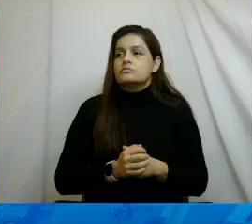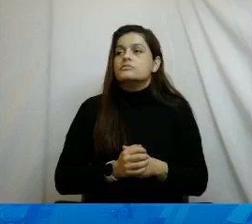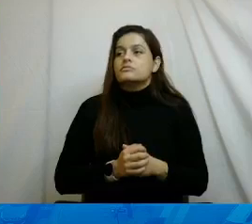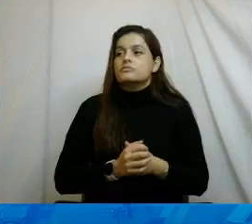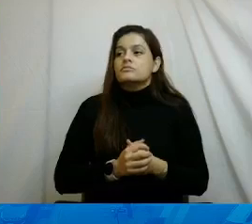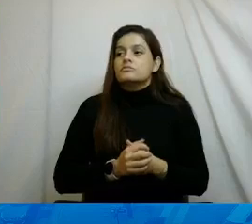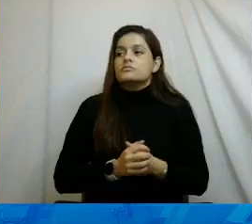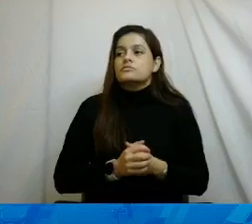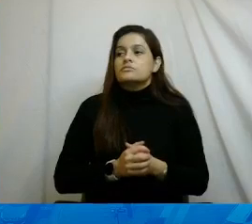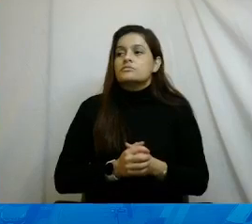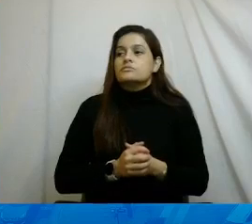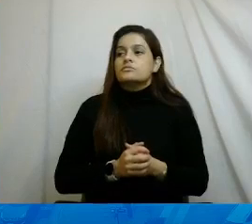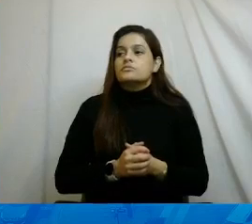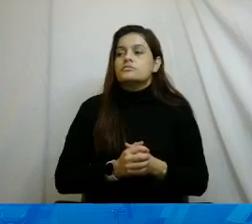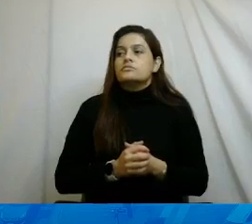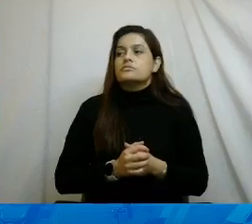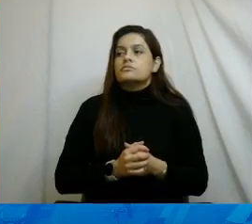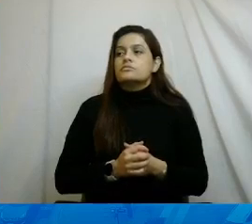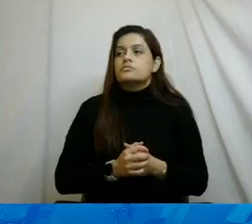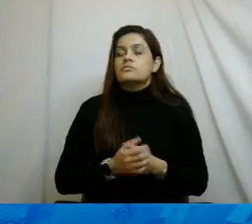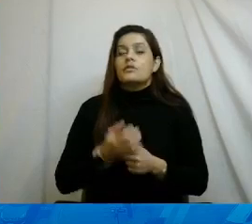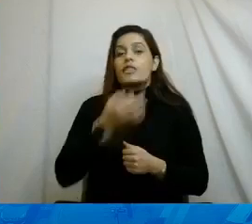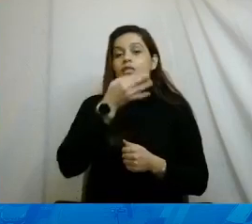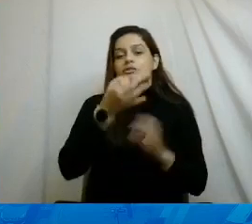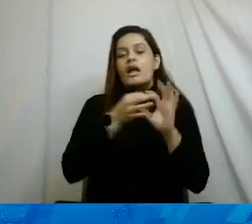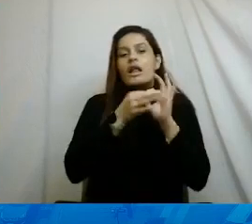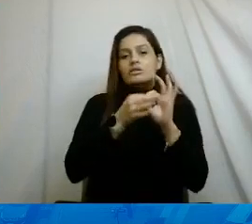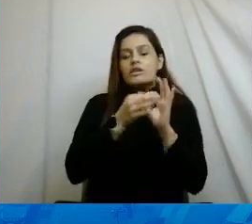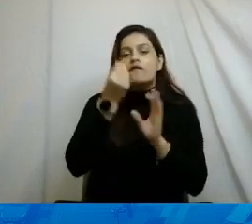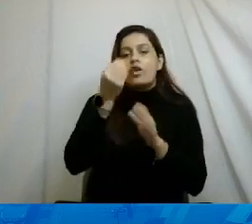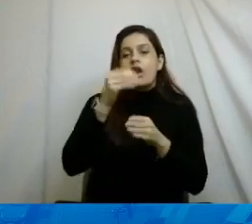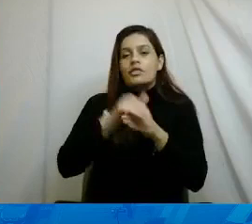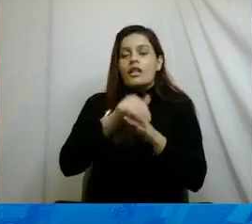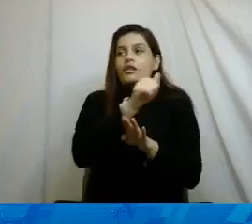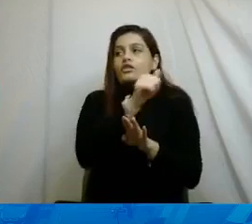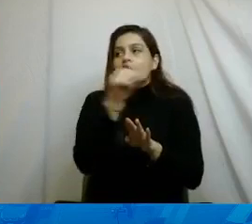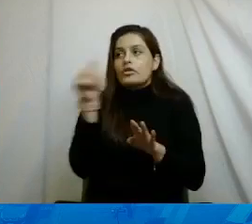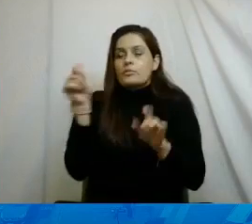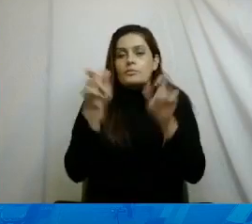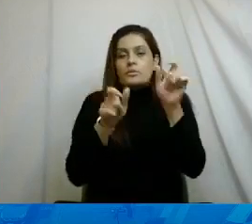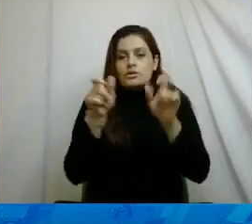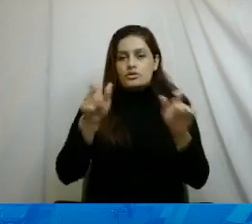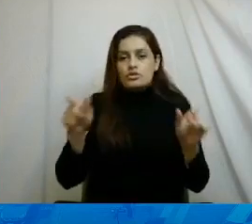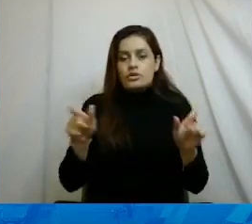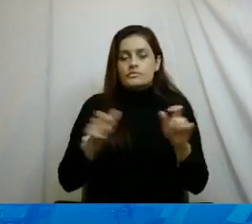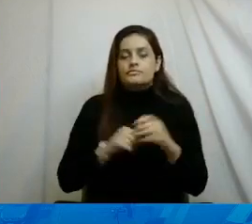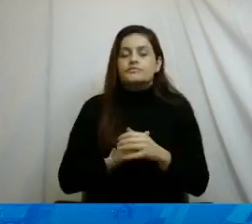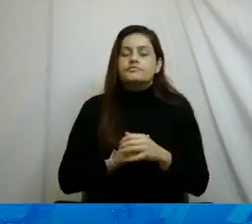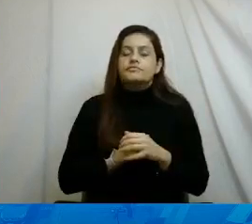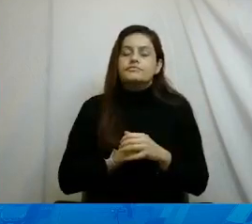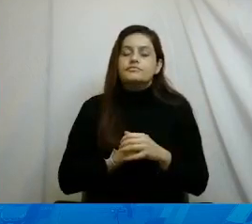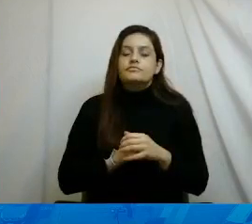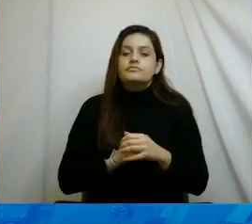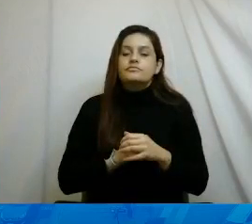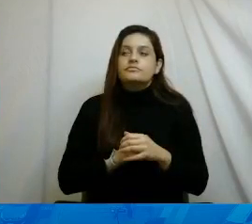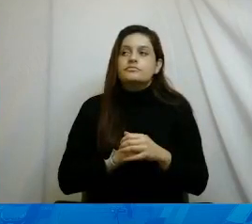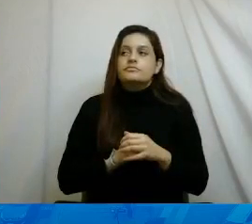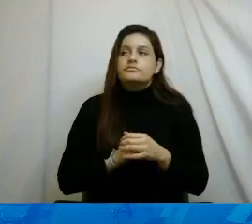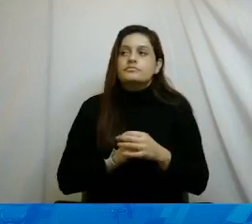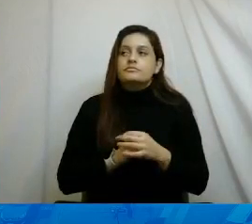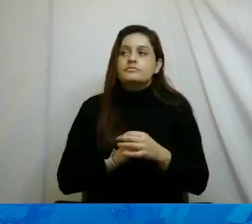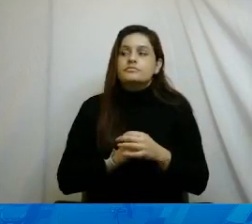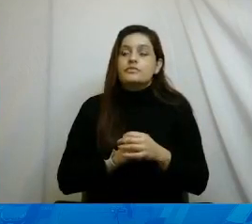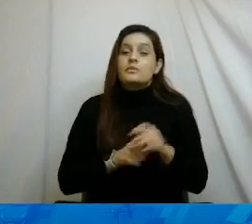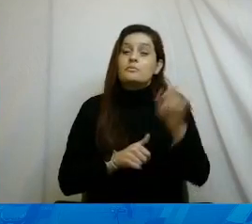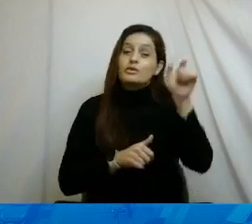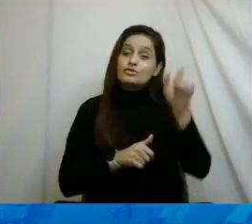Aló. Gracias, alcaldesa. Buenas tardes a todos, a todas, a los presentes, a las personas que nos siguen virtualmente. El caso